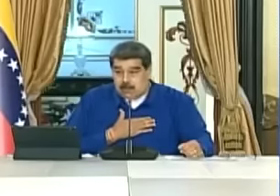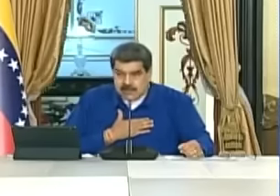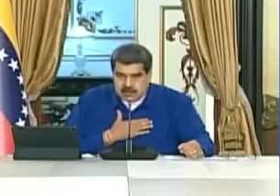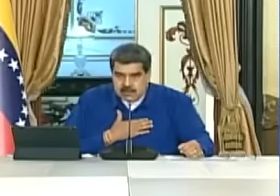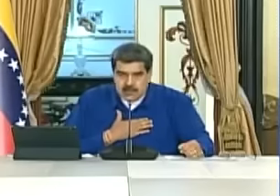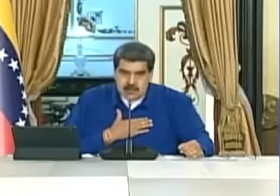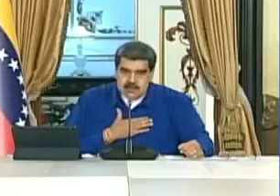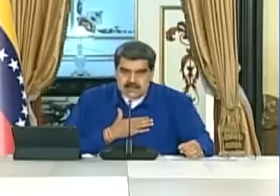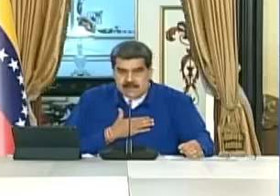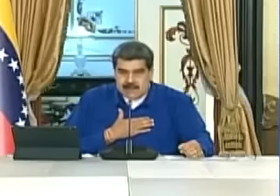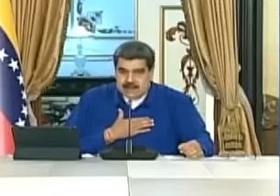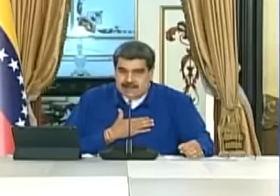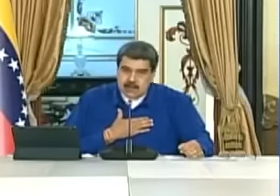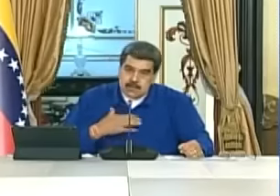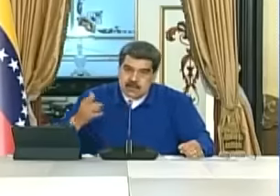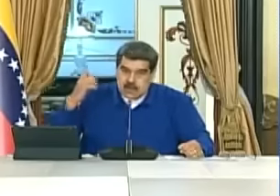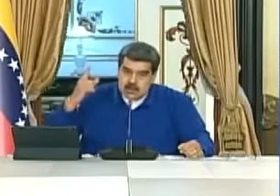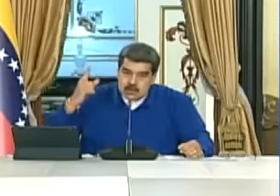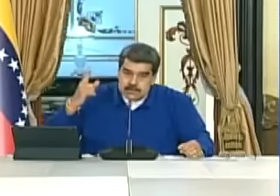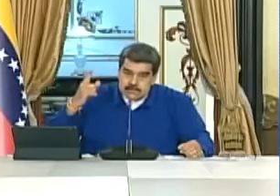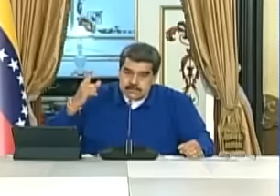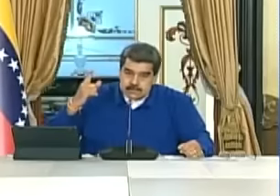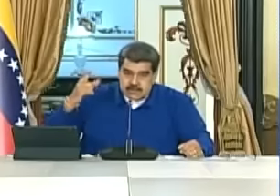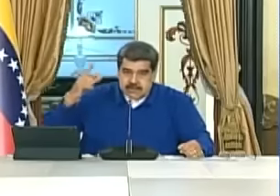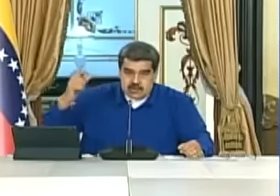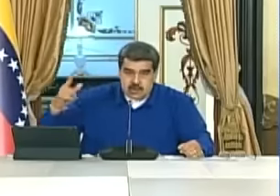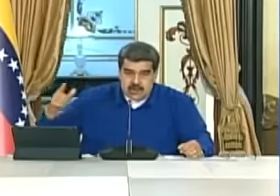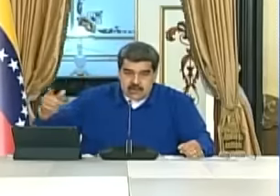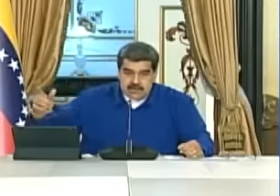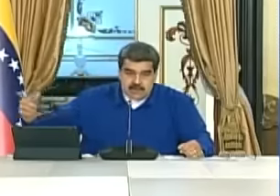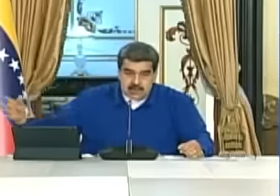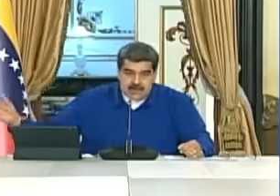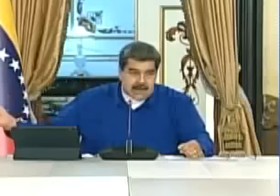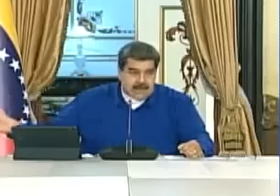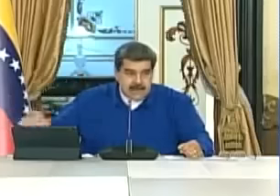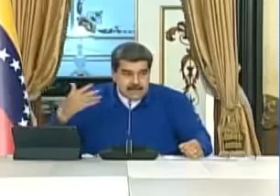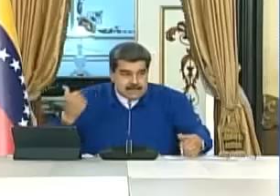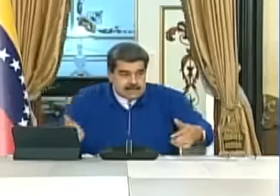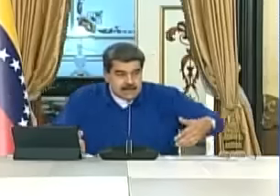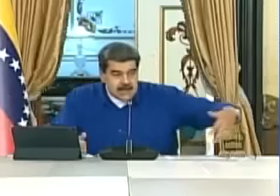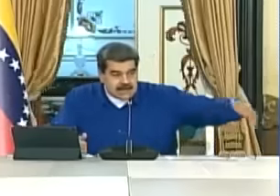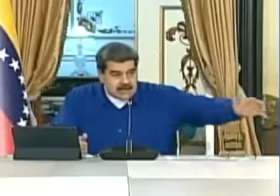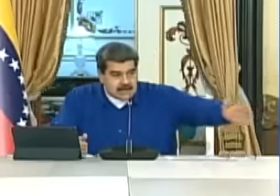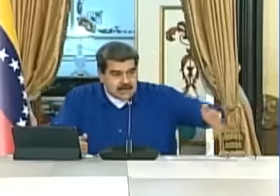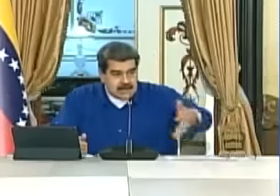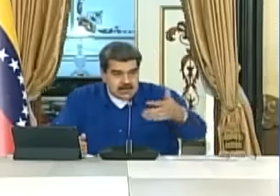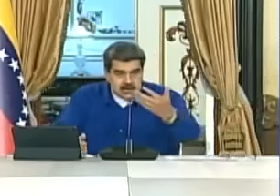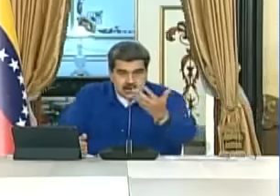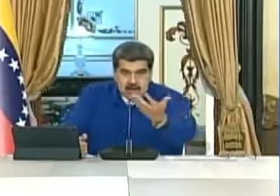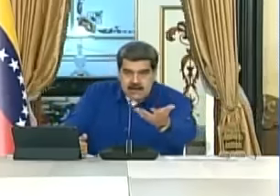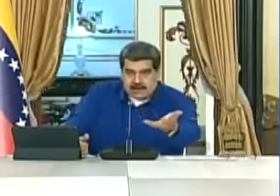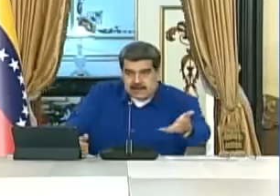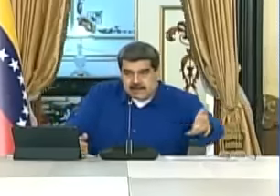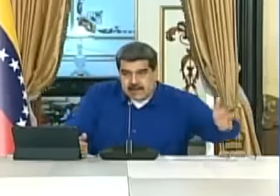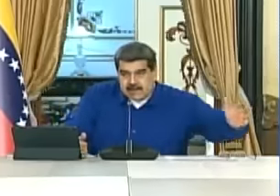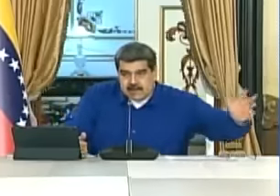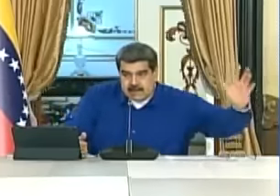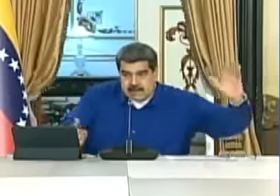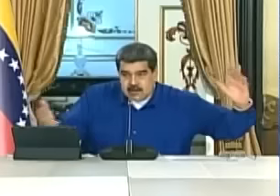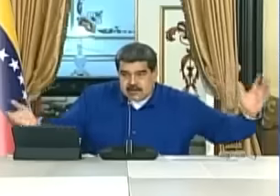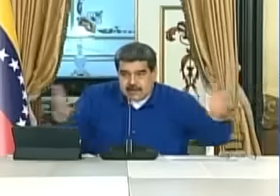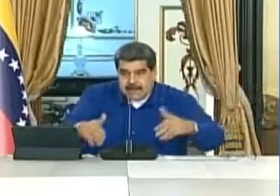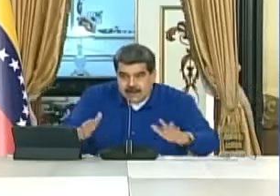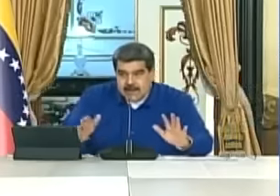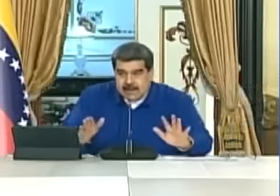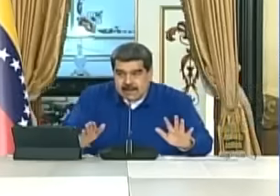pasa por lo menos semanalmente 1 millón de venezolanos y venezolanas que vienen a hacer gestiones, actividades